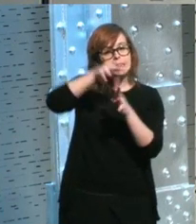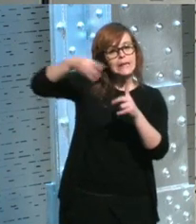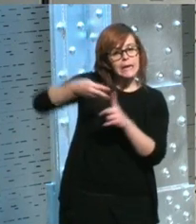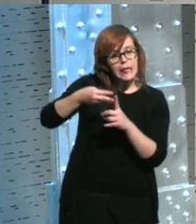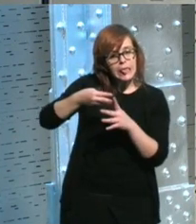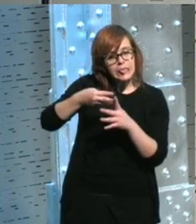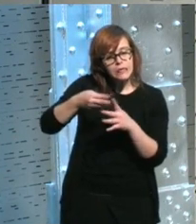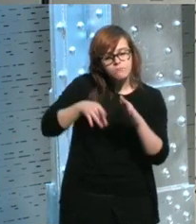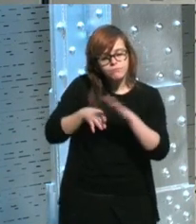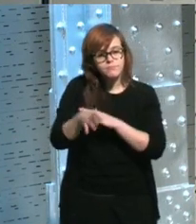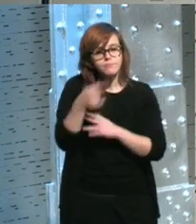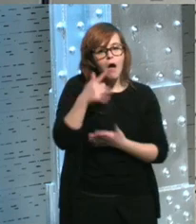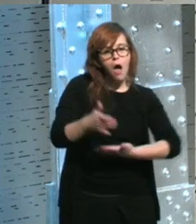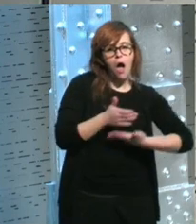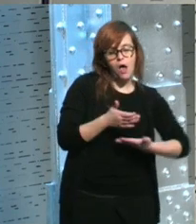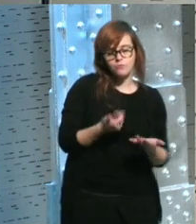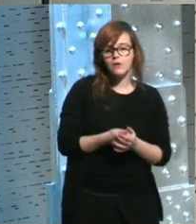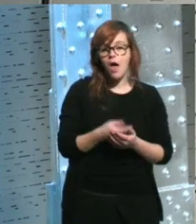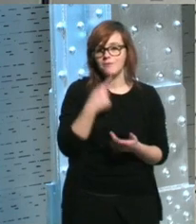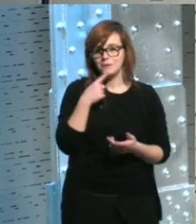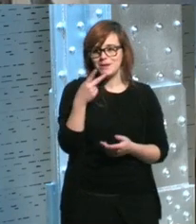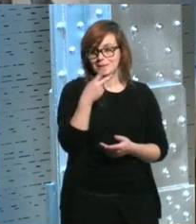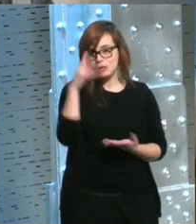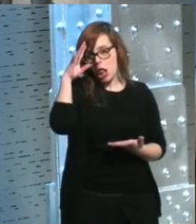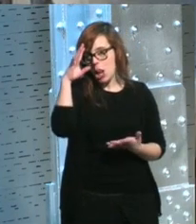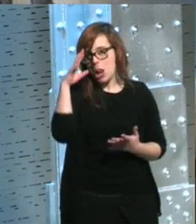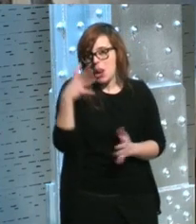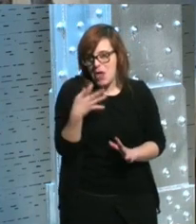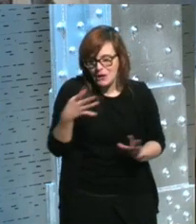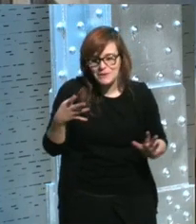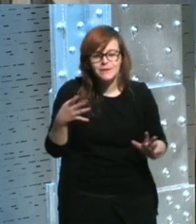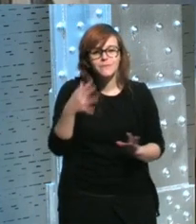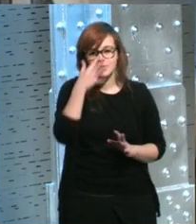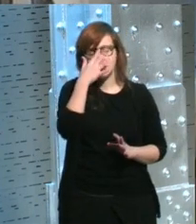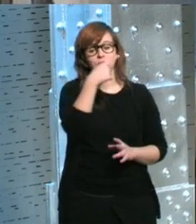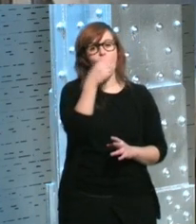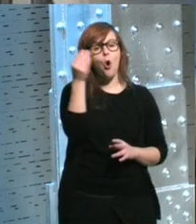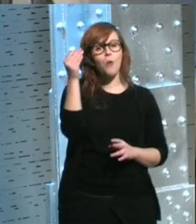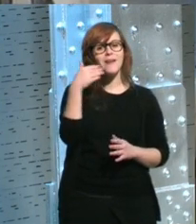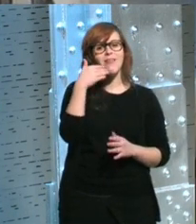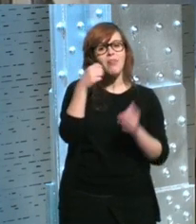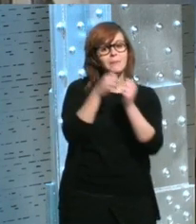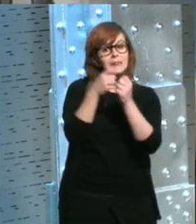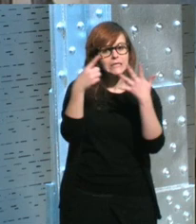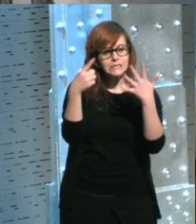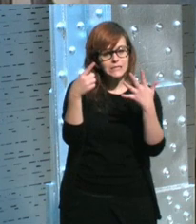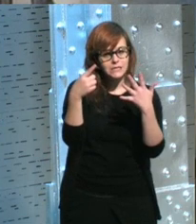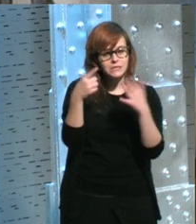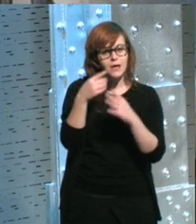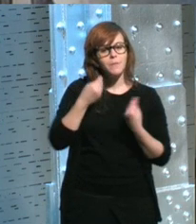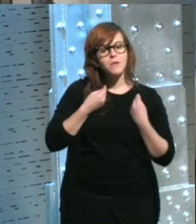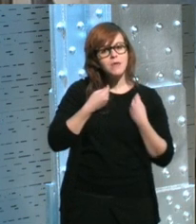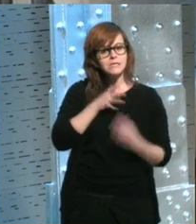Otro loco, todos son locos, pero locos impresionantes para mí. Este joven tiene 26 años, vive en